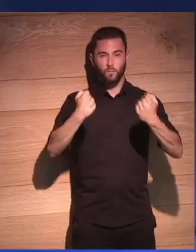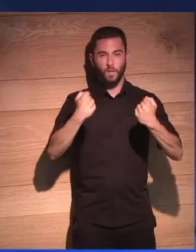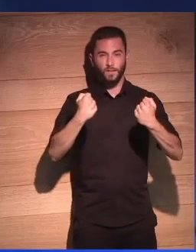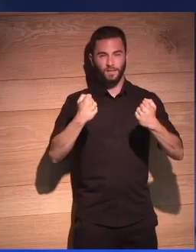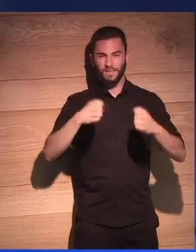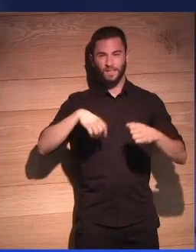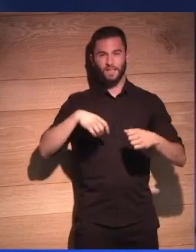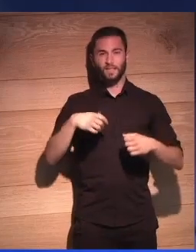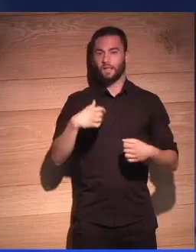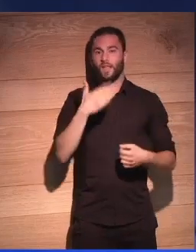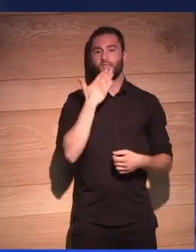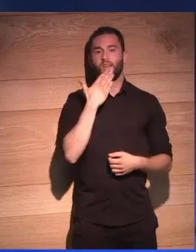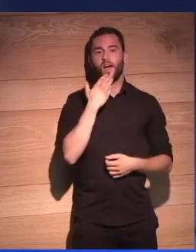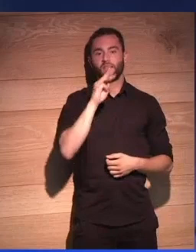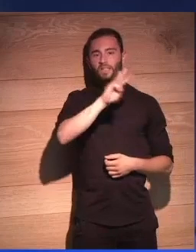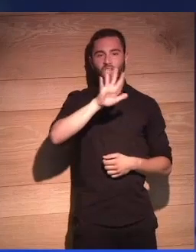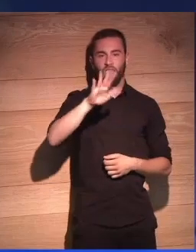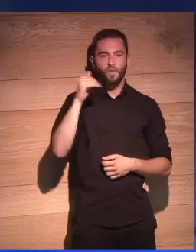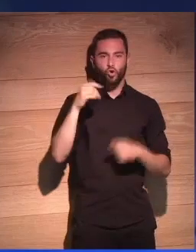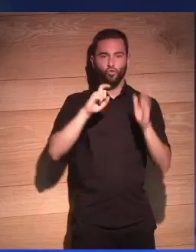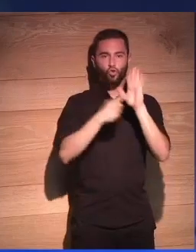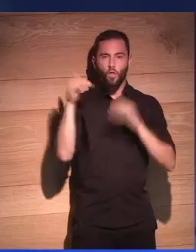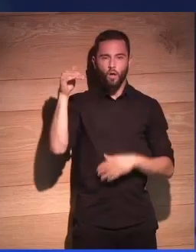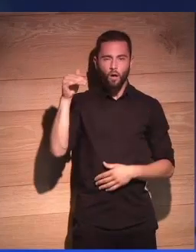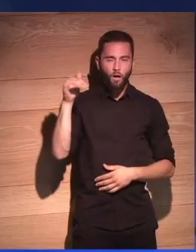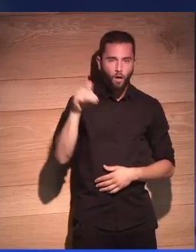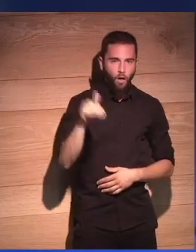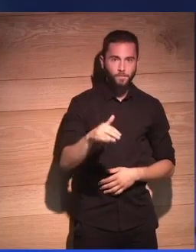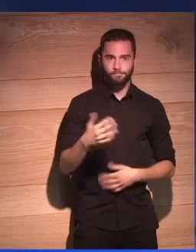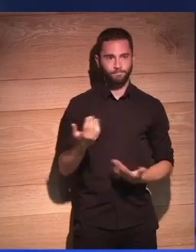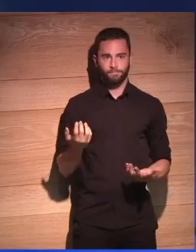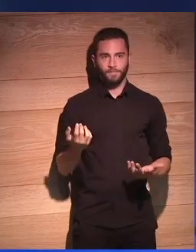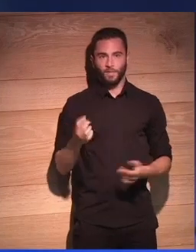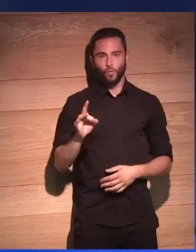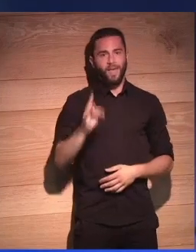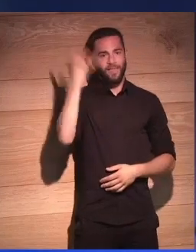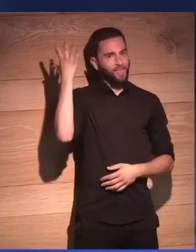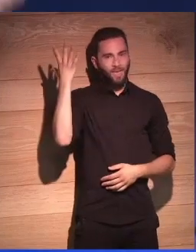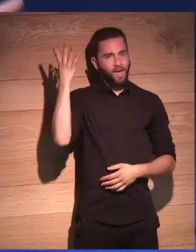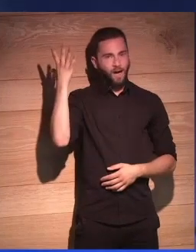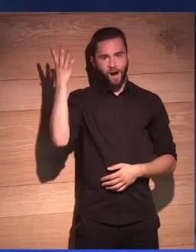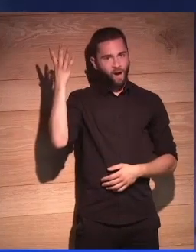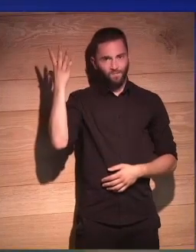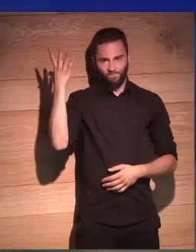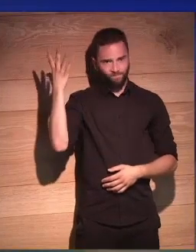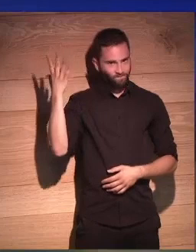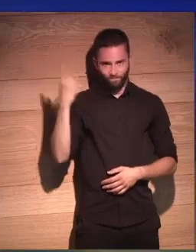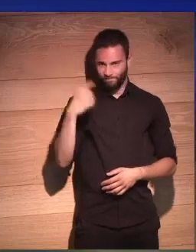cuesta abajo a partir de los, no sé, 30, 35, es una idea tan